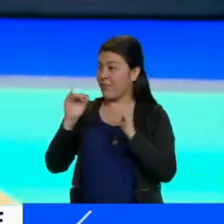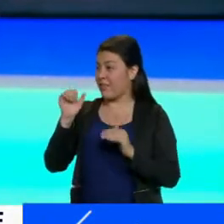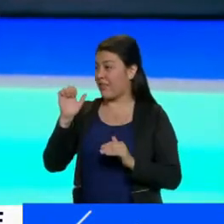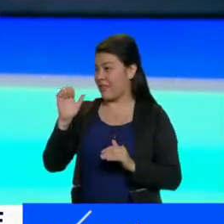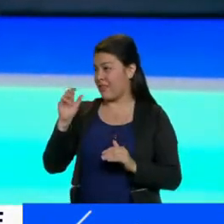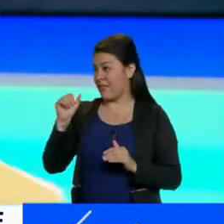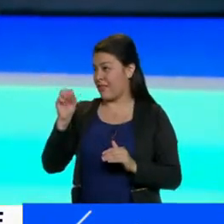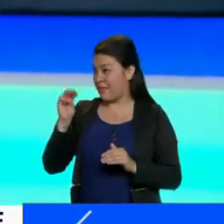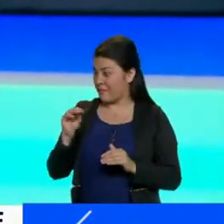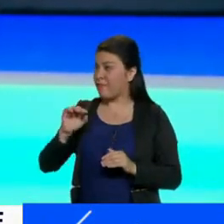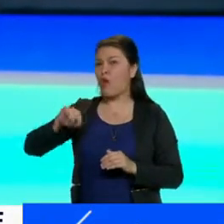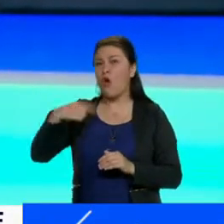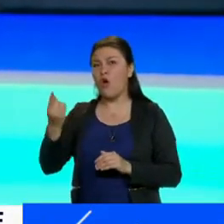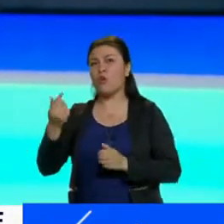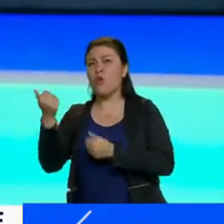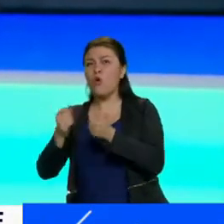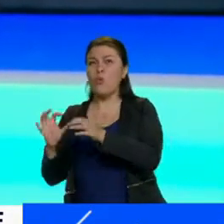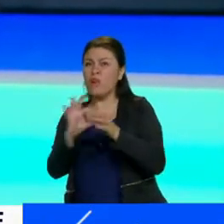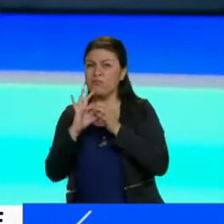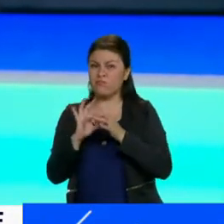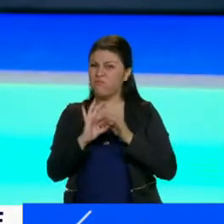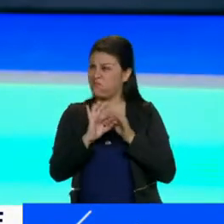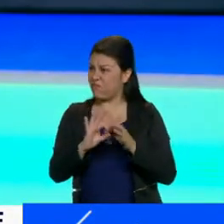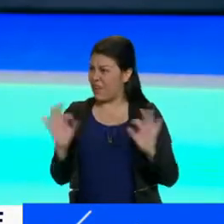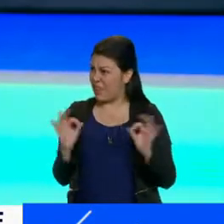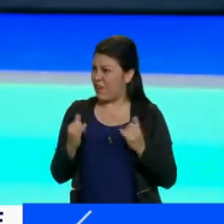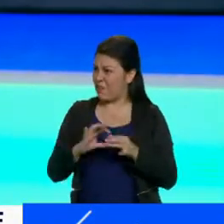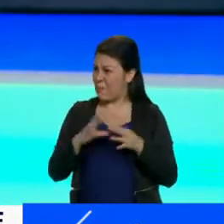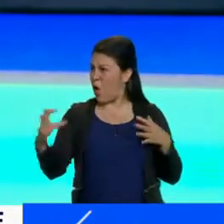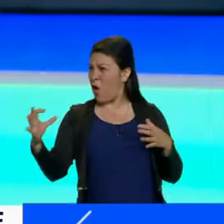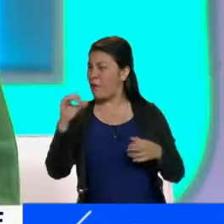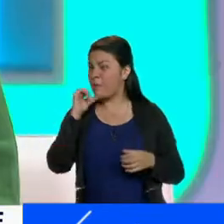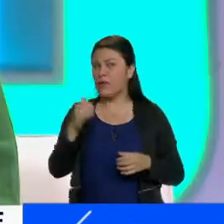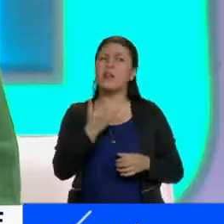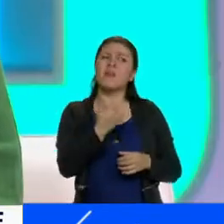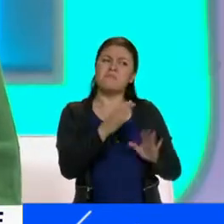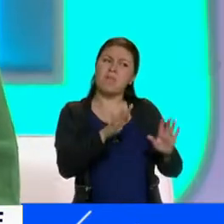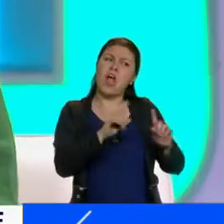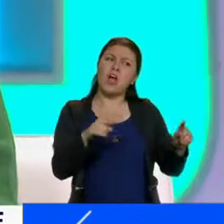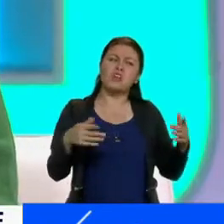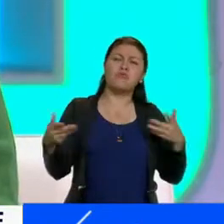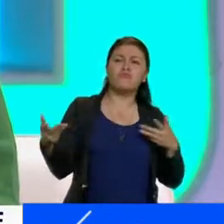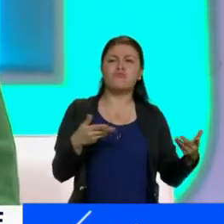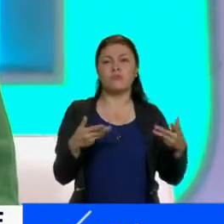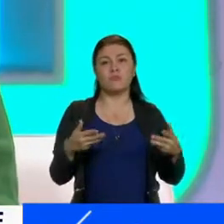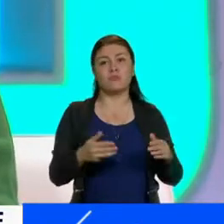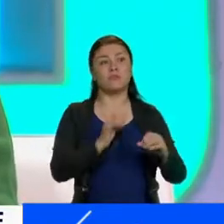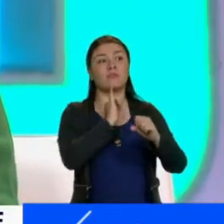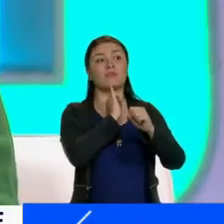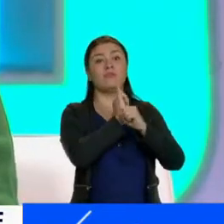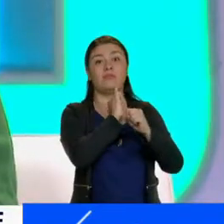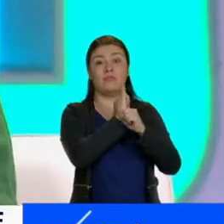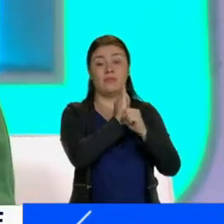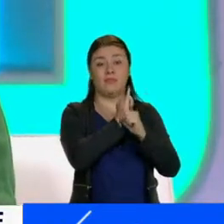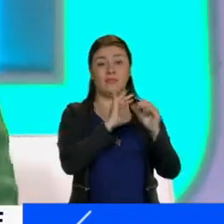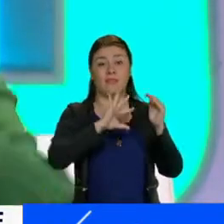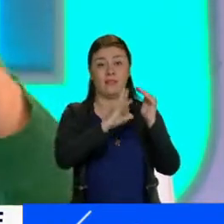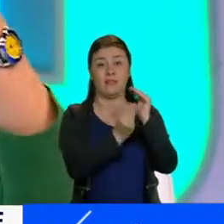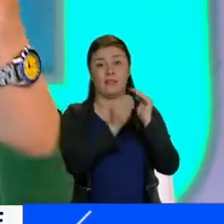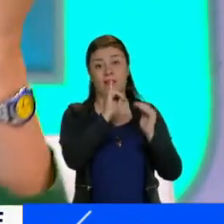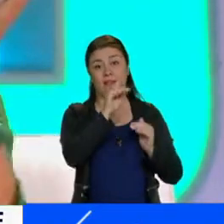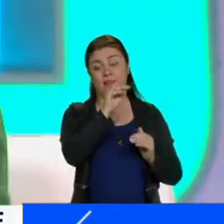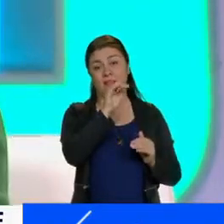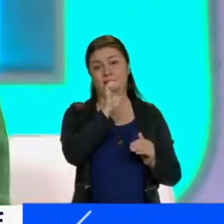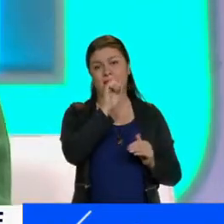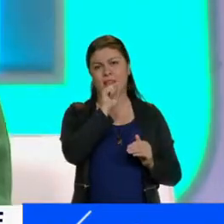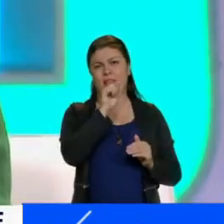unidad de gestión de riesgos, no trabajan. Tienen espacios, ahora no es solo el IDEAM, el Sistema Nacional Ambiental es